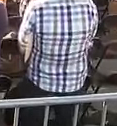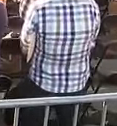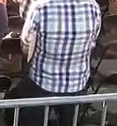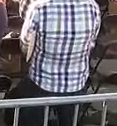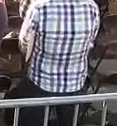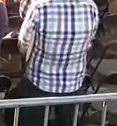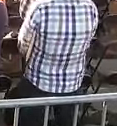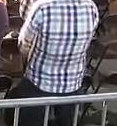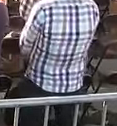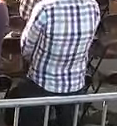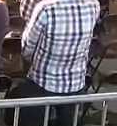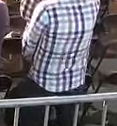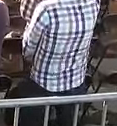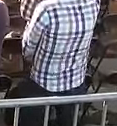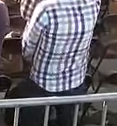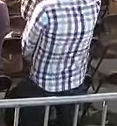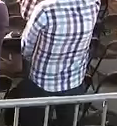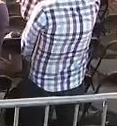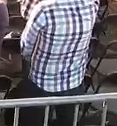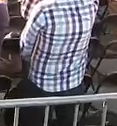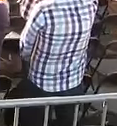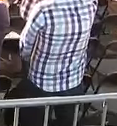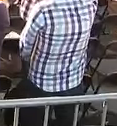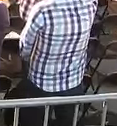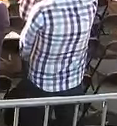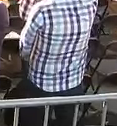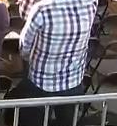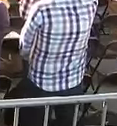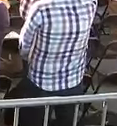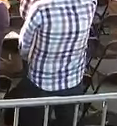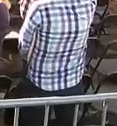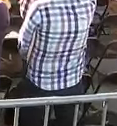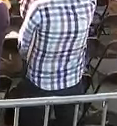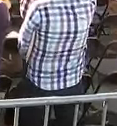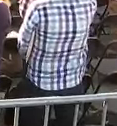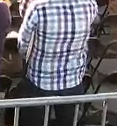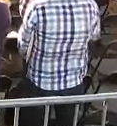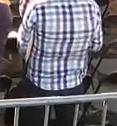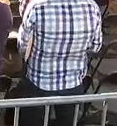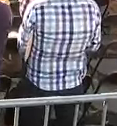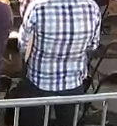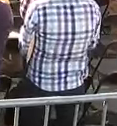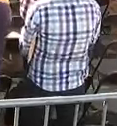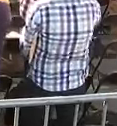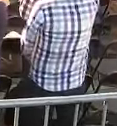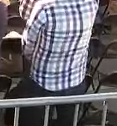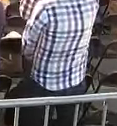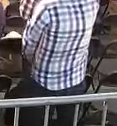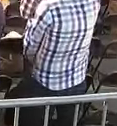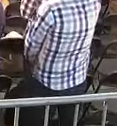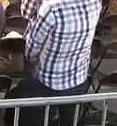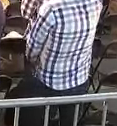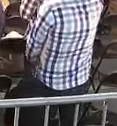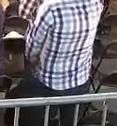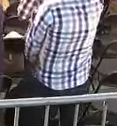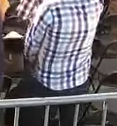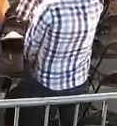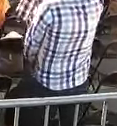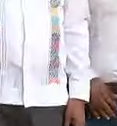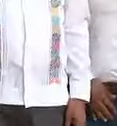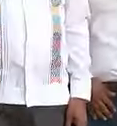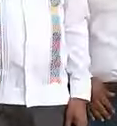Este evento se despide de ustedes el presidente de los Estados Unidos Mexicanos, licenciado